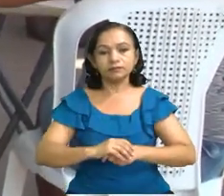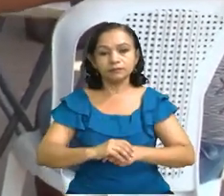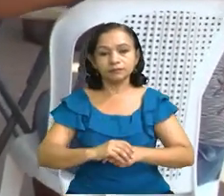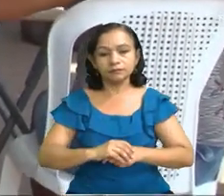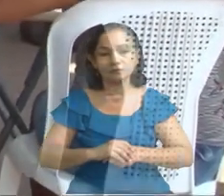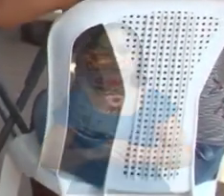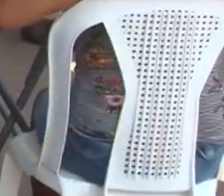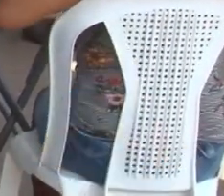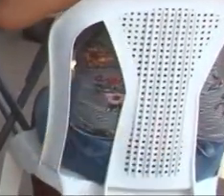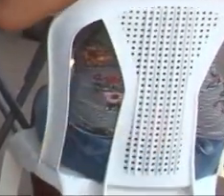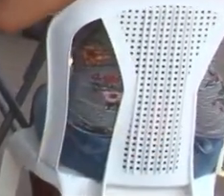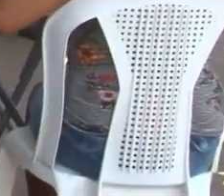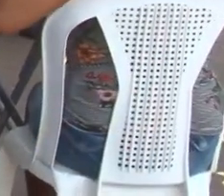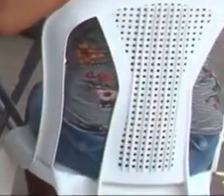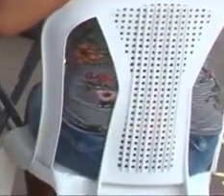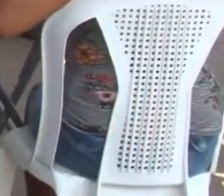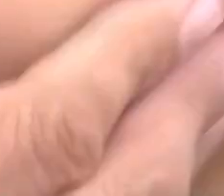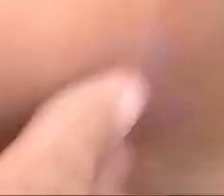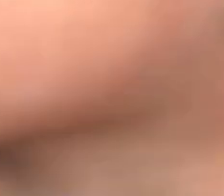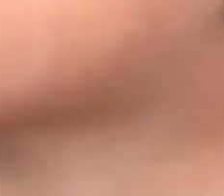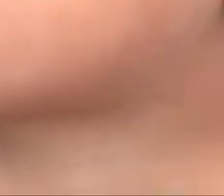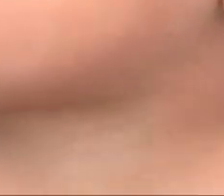Castro.